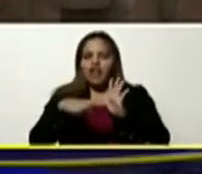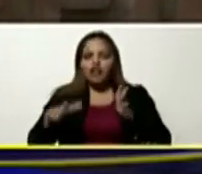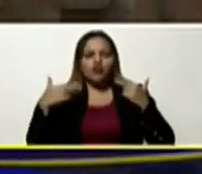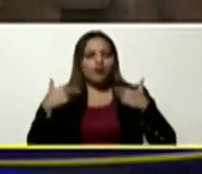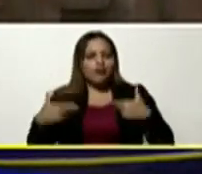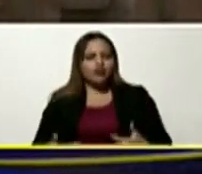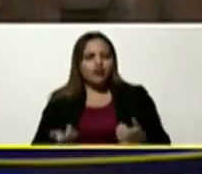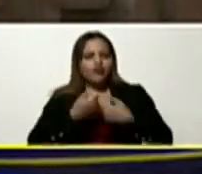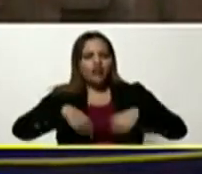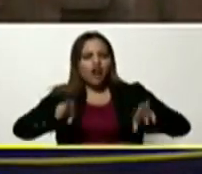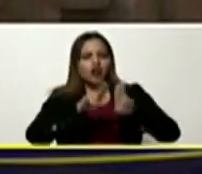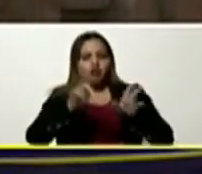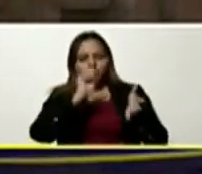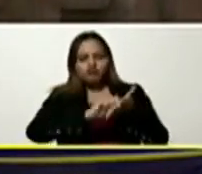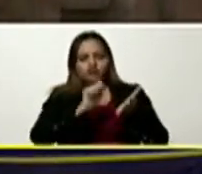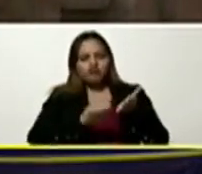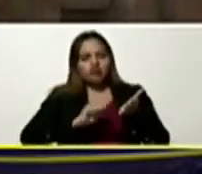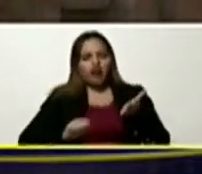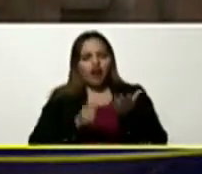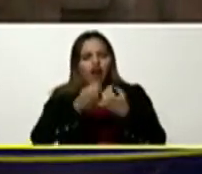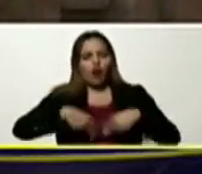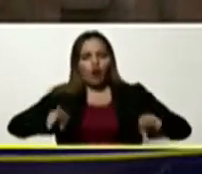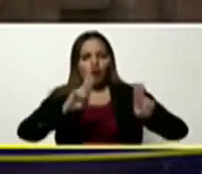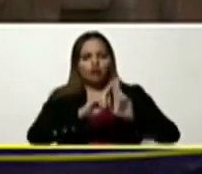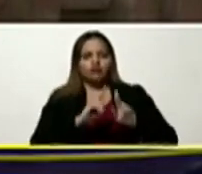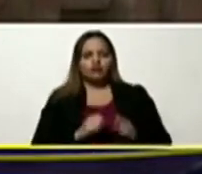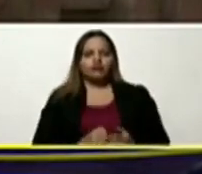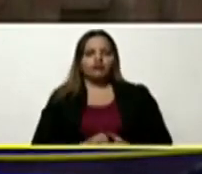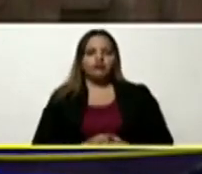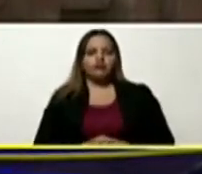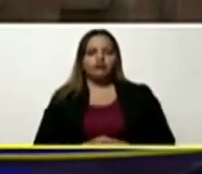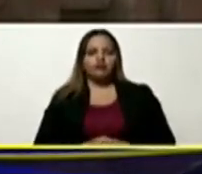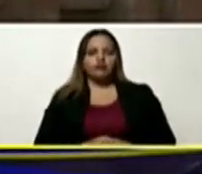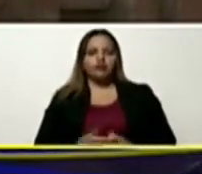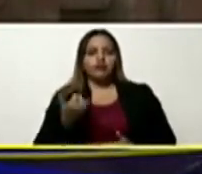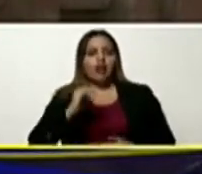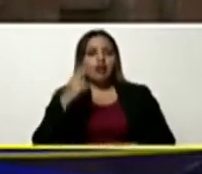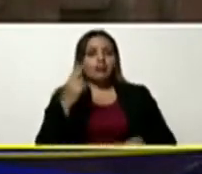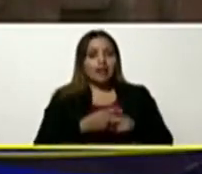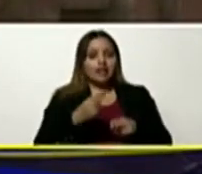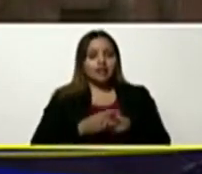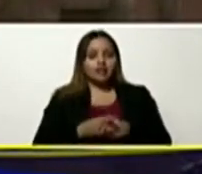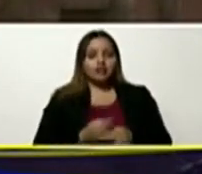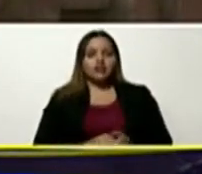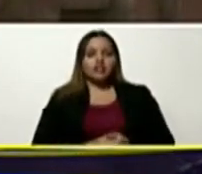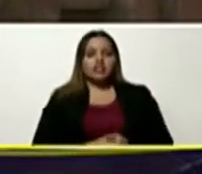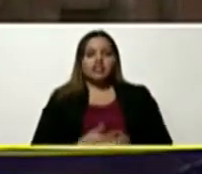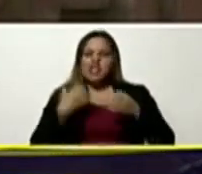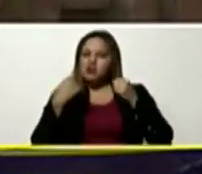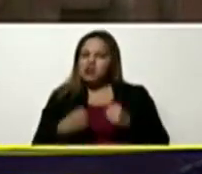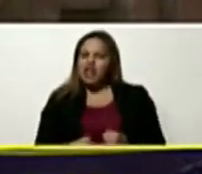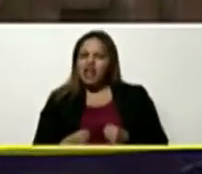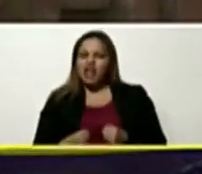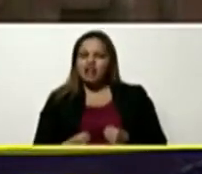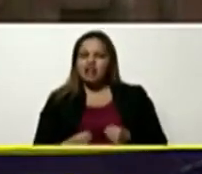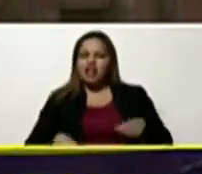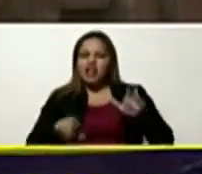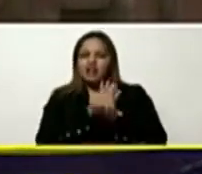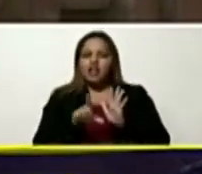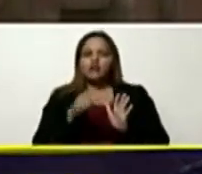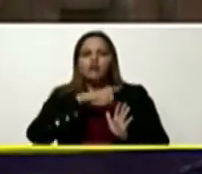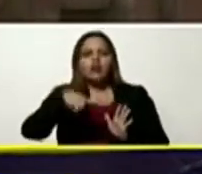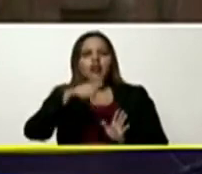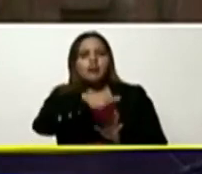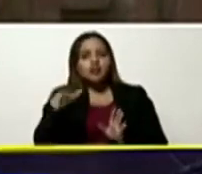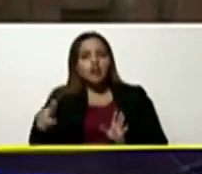propios principios de la Carta de las Naciones Unidas. Y pone en grave peligro la seguridad jurídica de nuestros diplomáticos